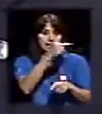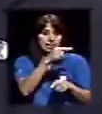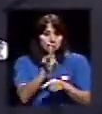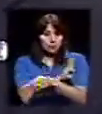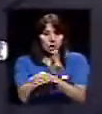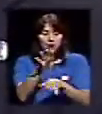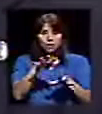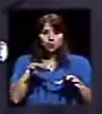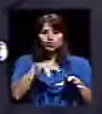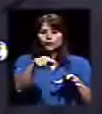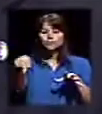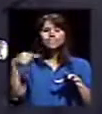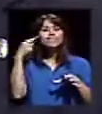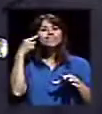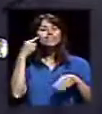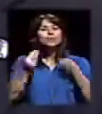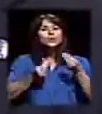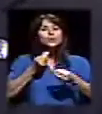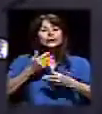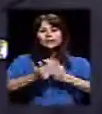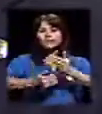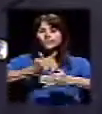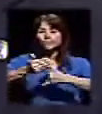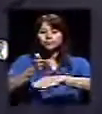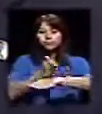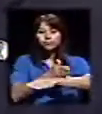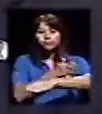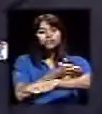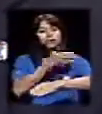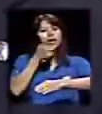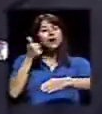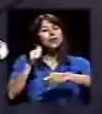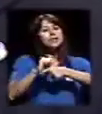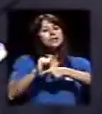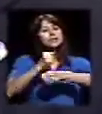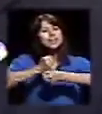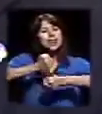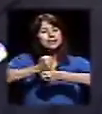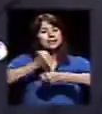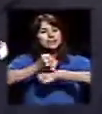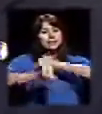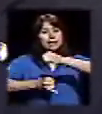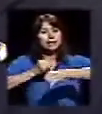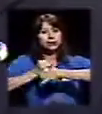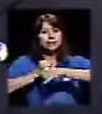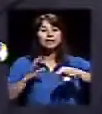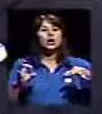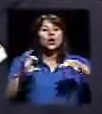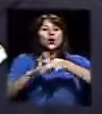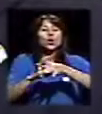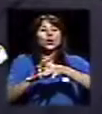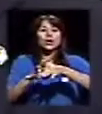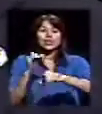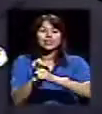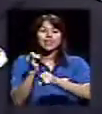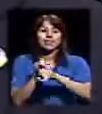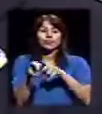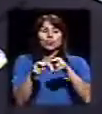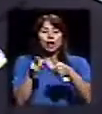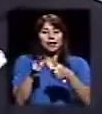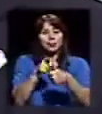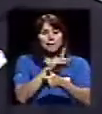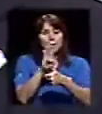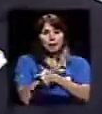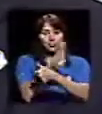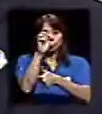prácticas internacionales en conjunto con las entidades reguladoras, llámese Banco Central, Consejo